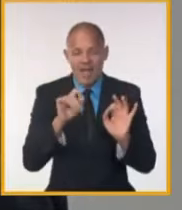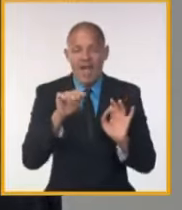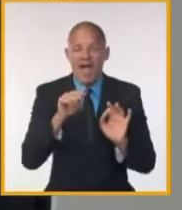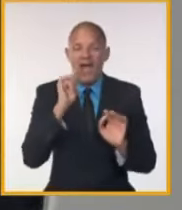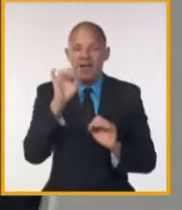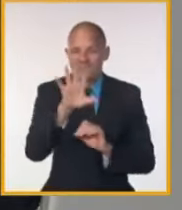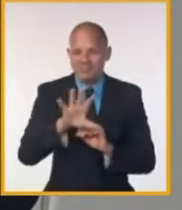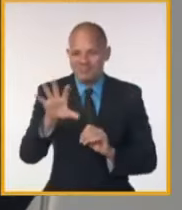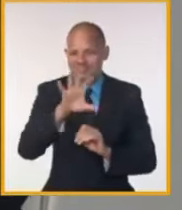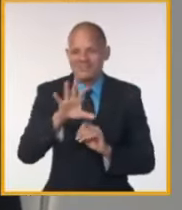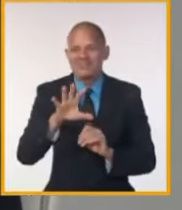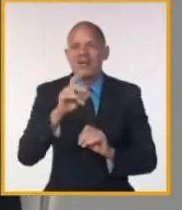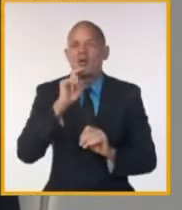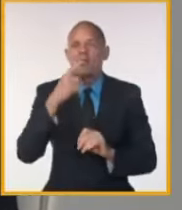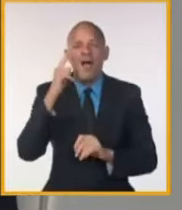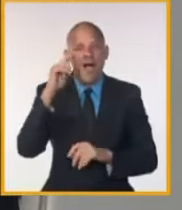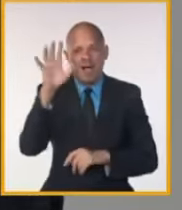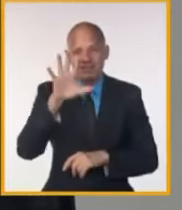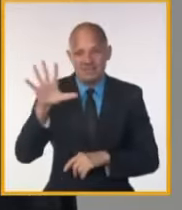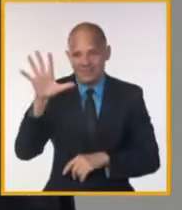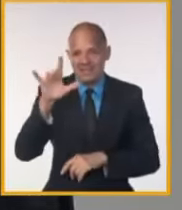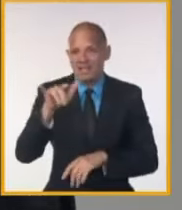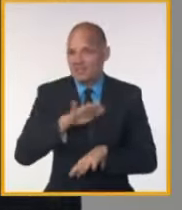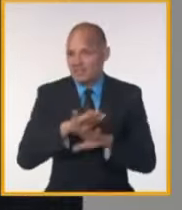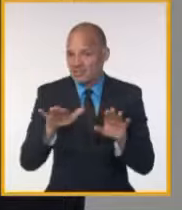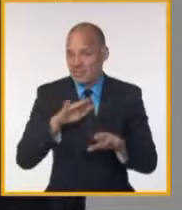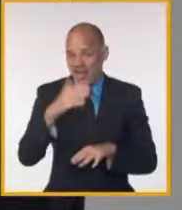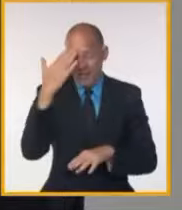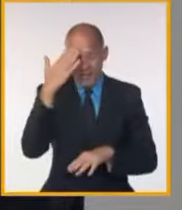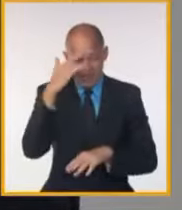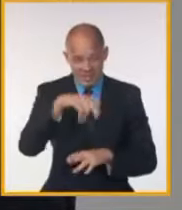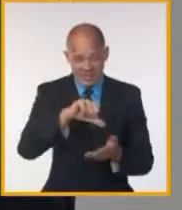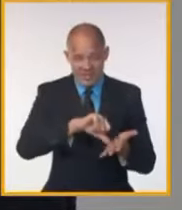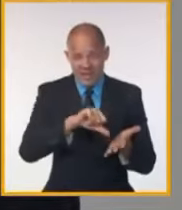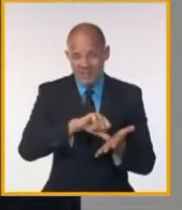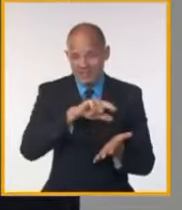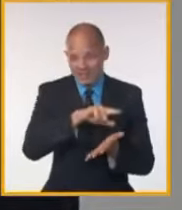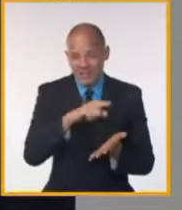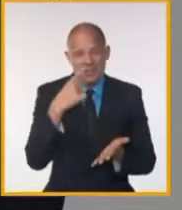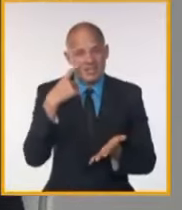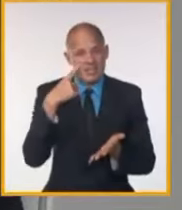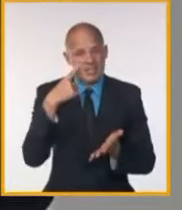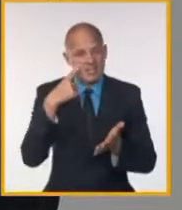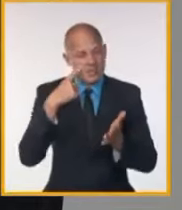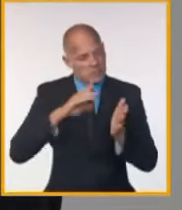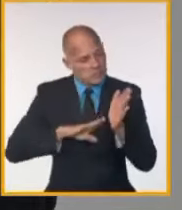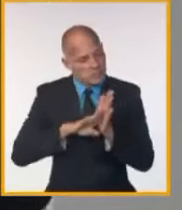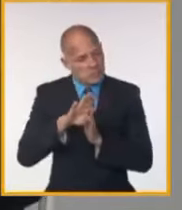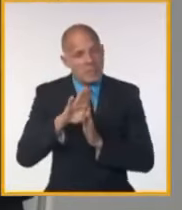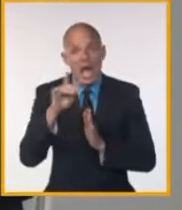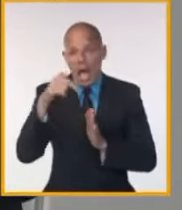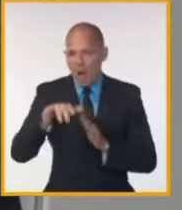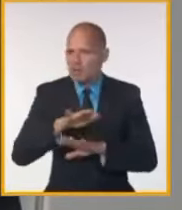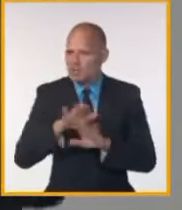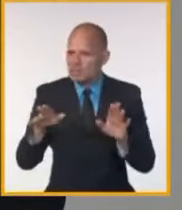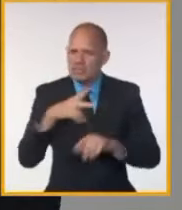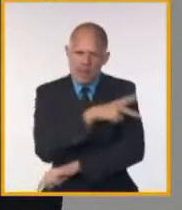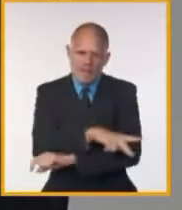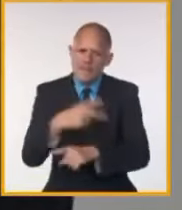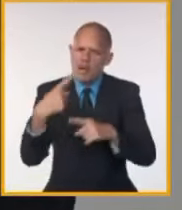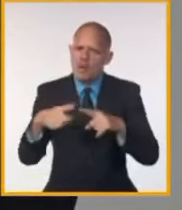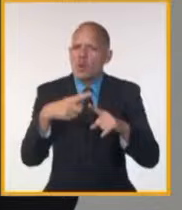y y logró que el el tema se extendiera hoy en día por ejemplo en Malasia en